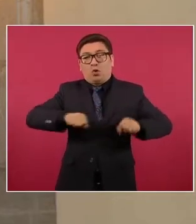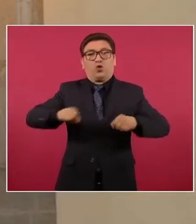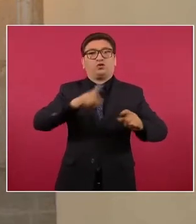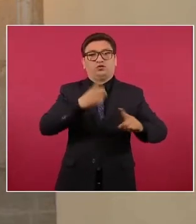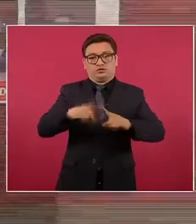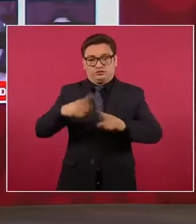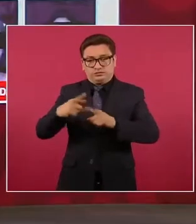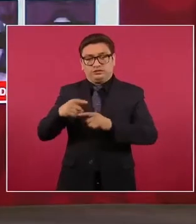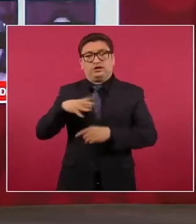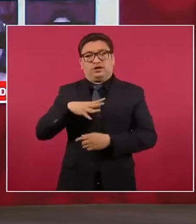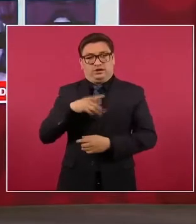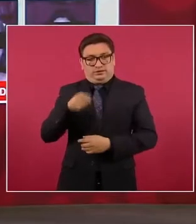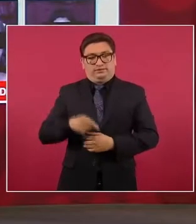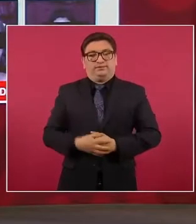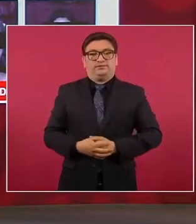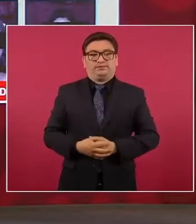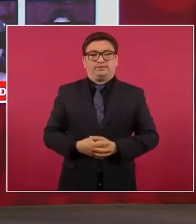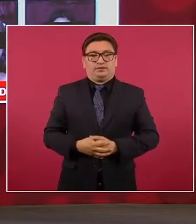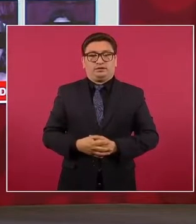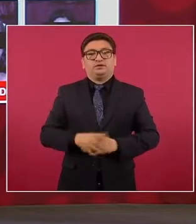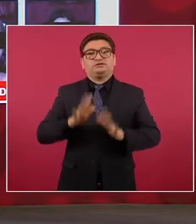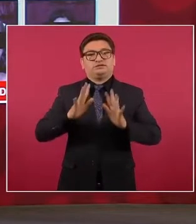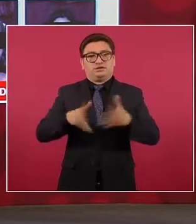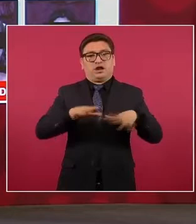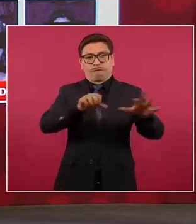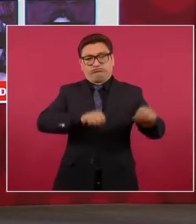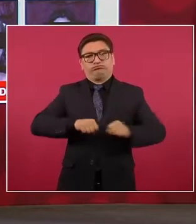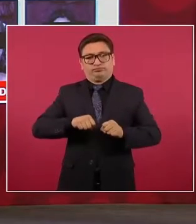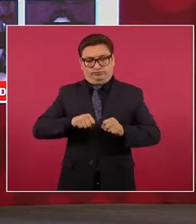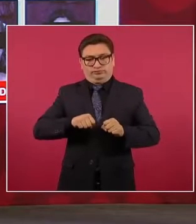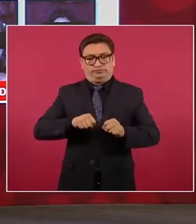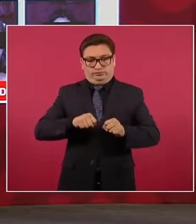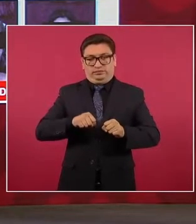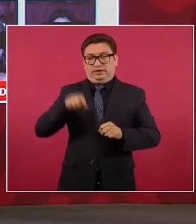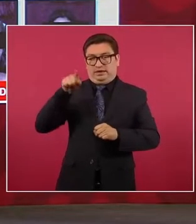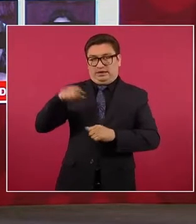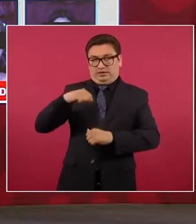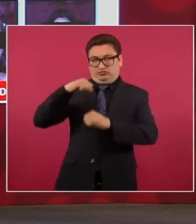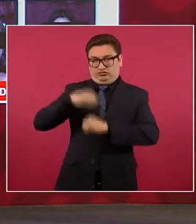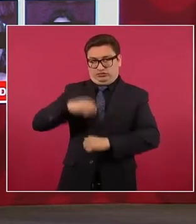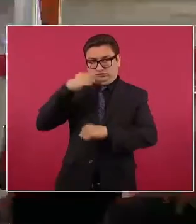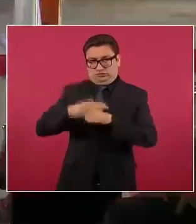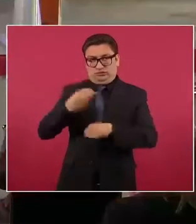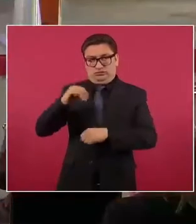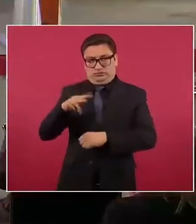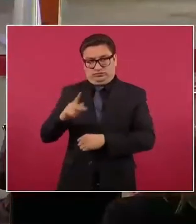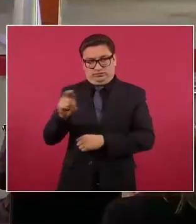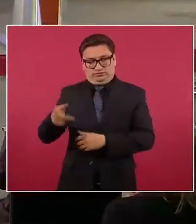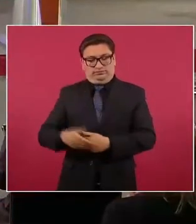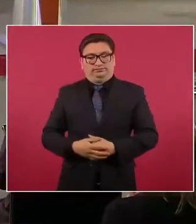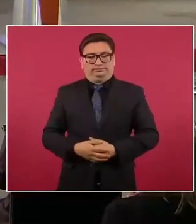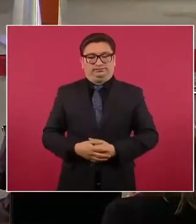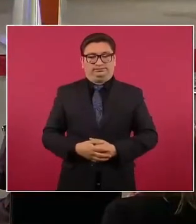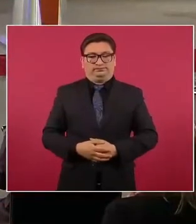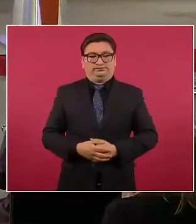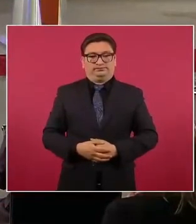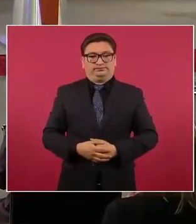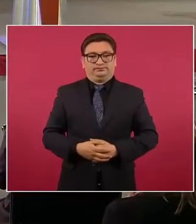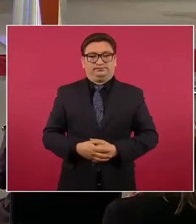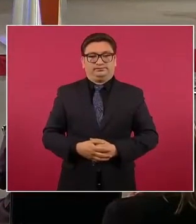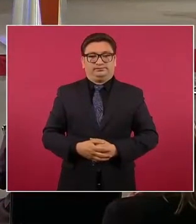y una granada de mano. Ya están puestos a disposición de la autoridad ministerial correspondiente. Siguiente.